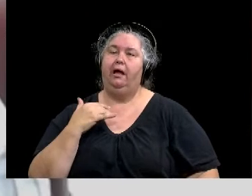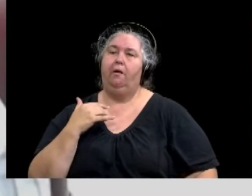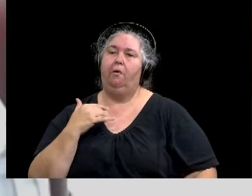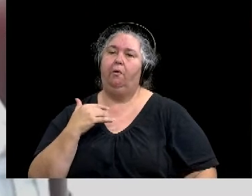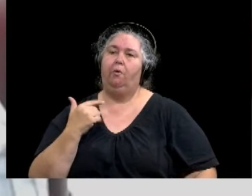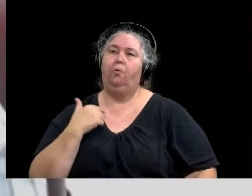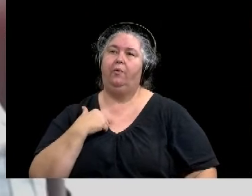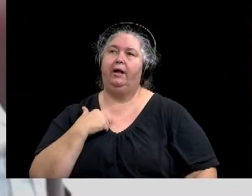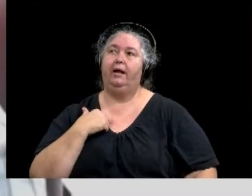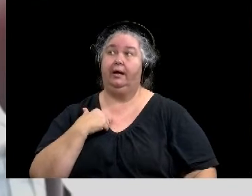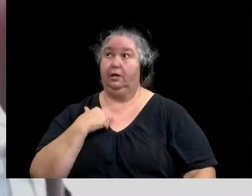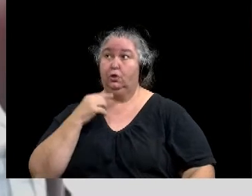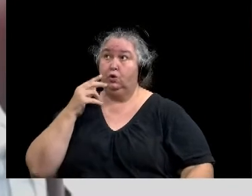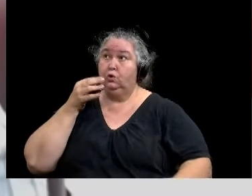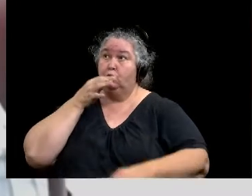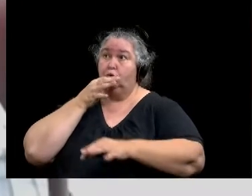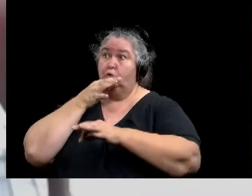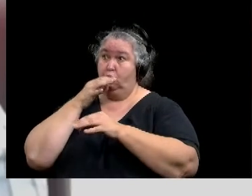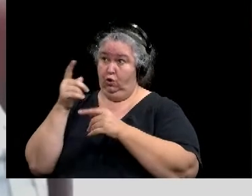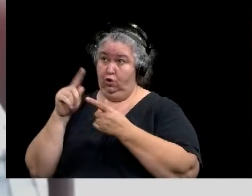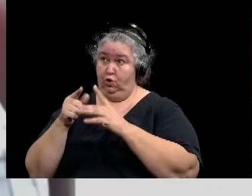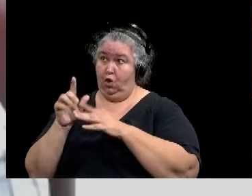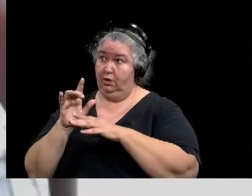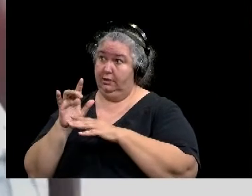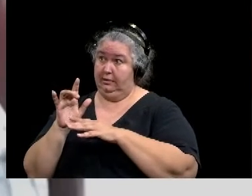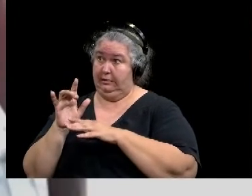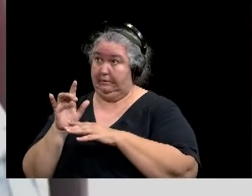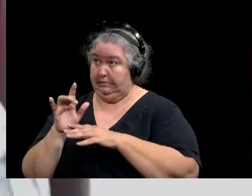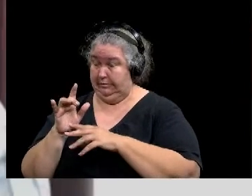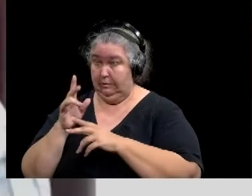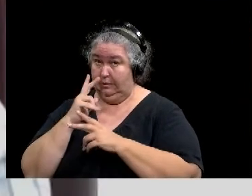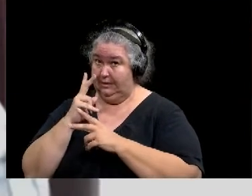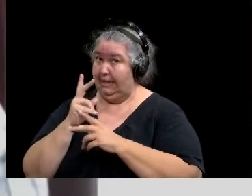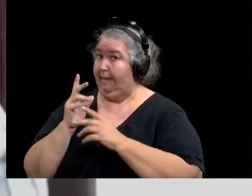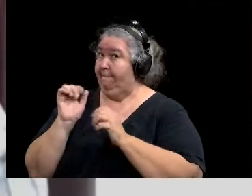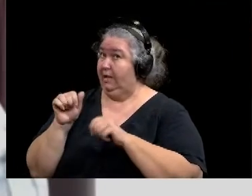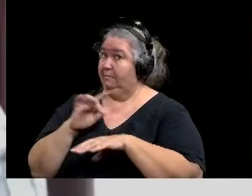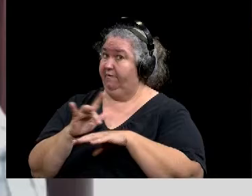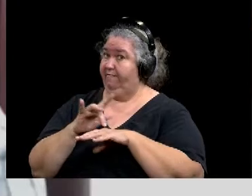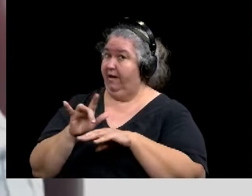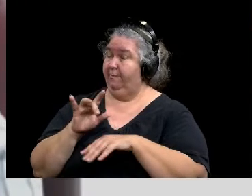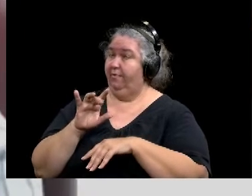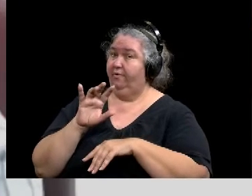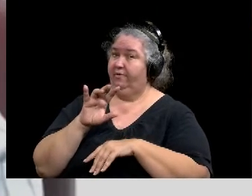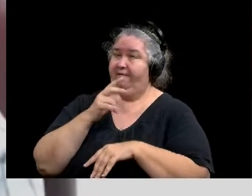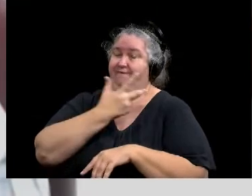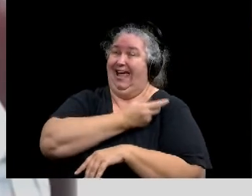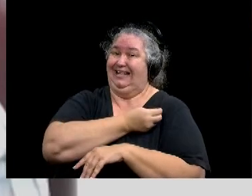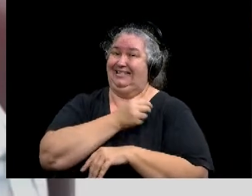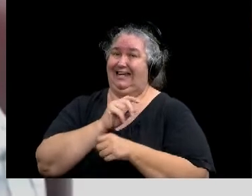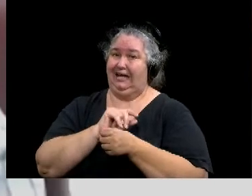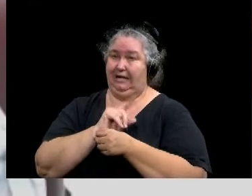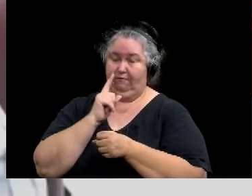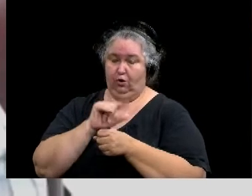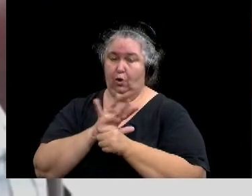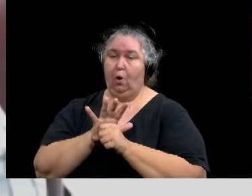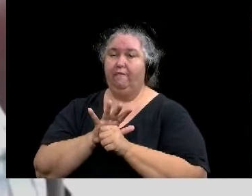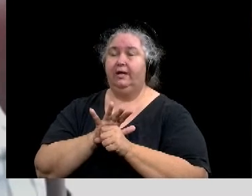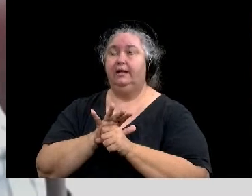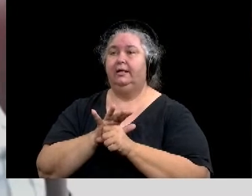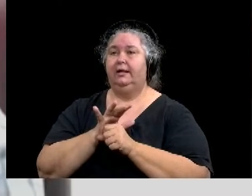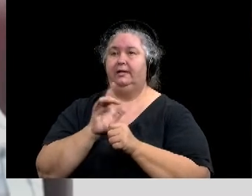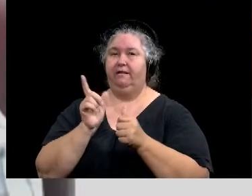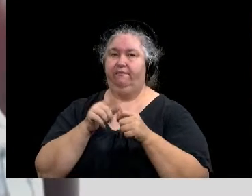tenemos planes de vacunas que empiezan a dar a llegar a y